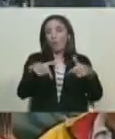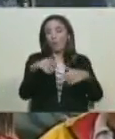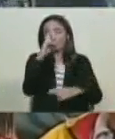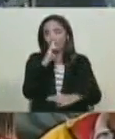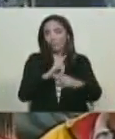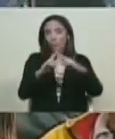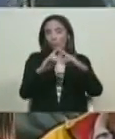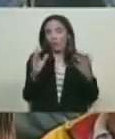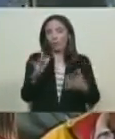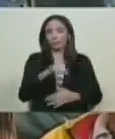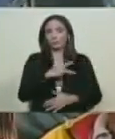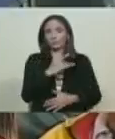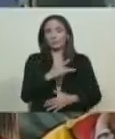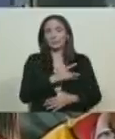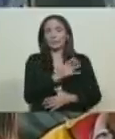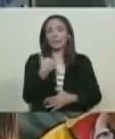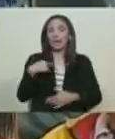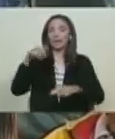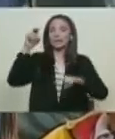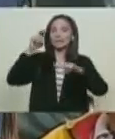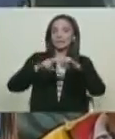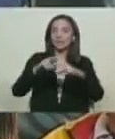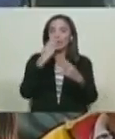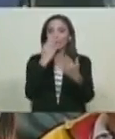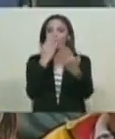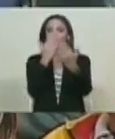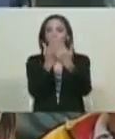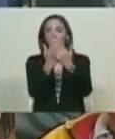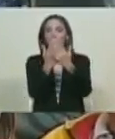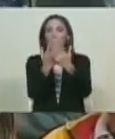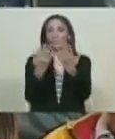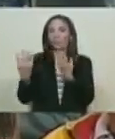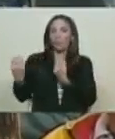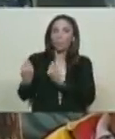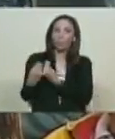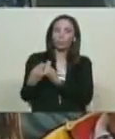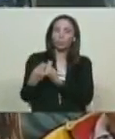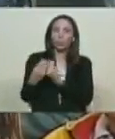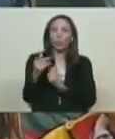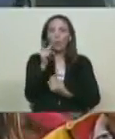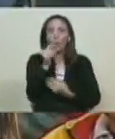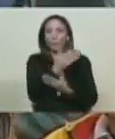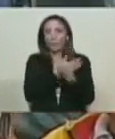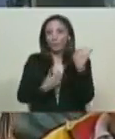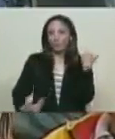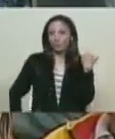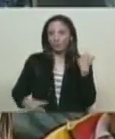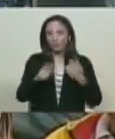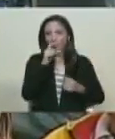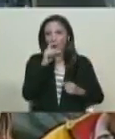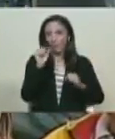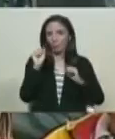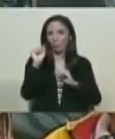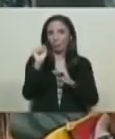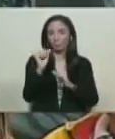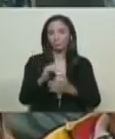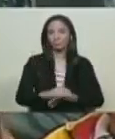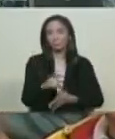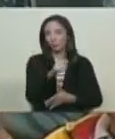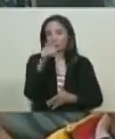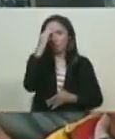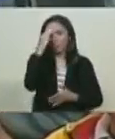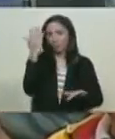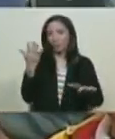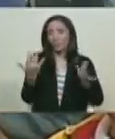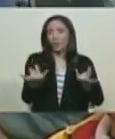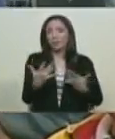que uno siente estar sentado aquí al lado de este gigante de la patria. Ustedes no saben la